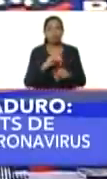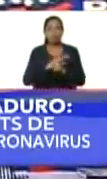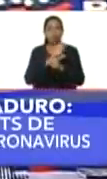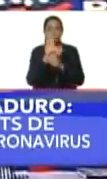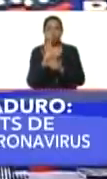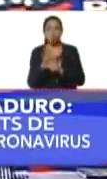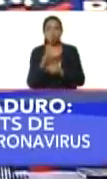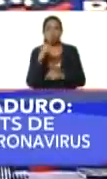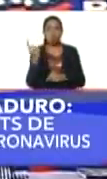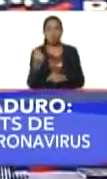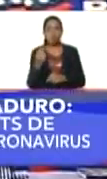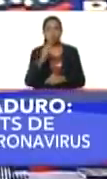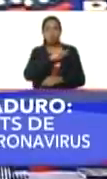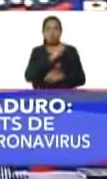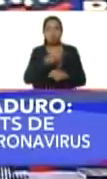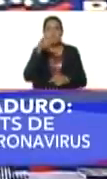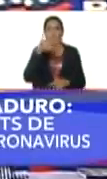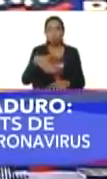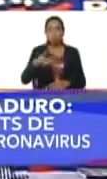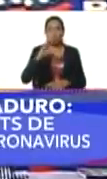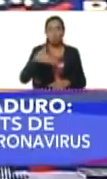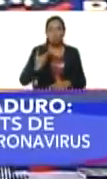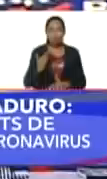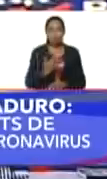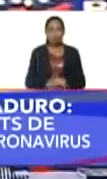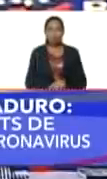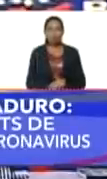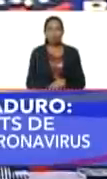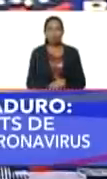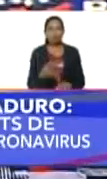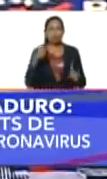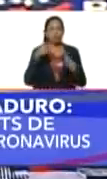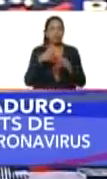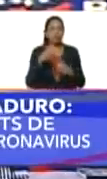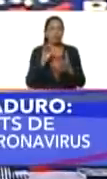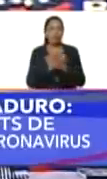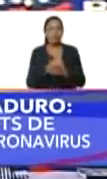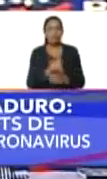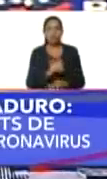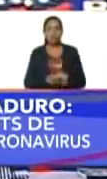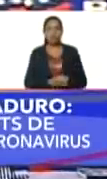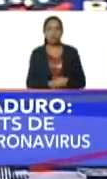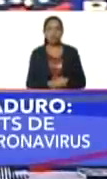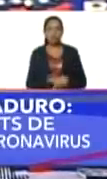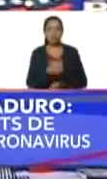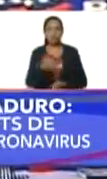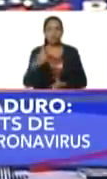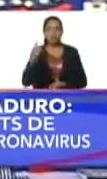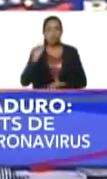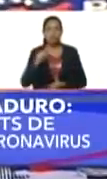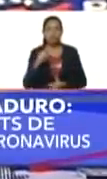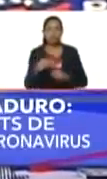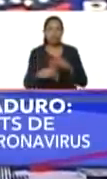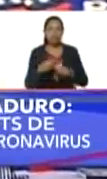solo el poder popular puede. Esta es la clave, compañero. Pero tiene que ser...